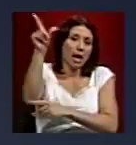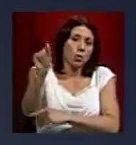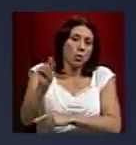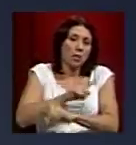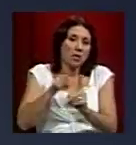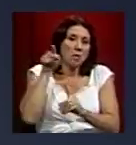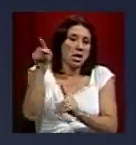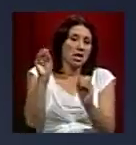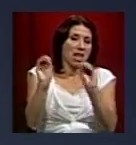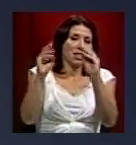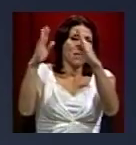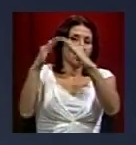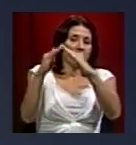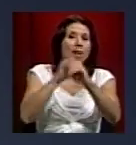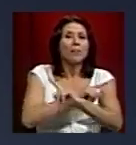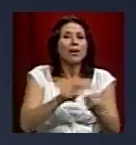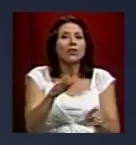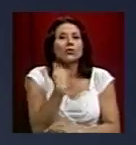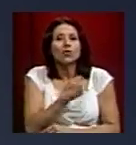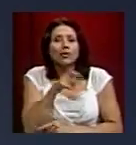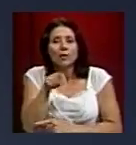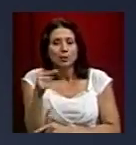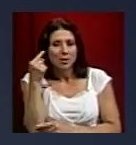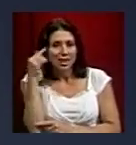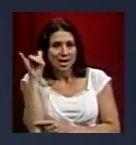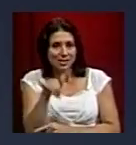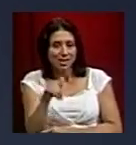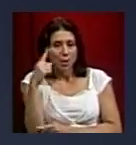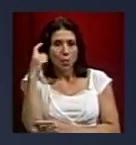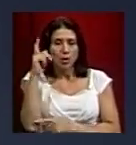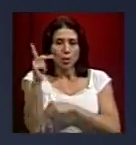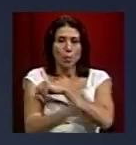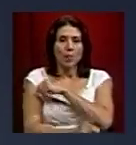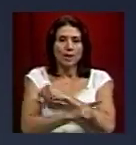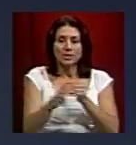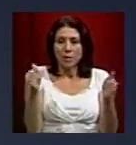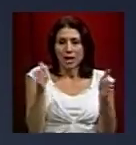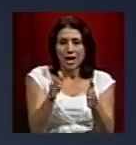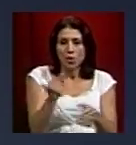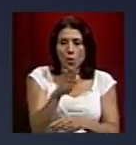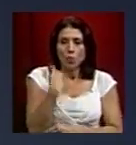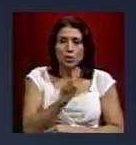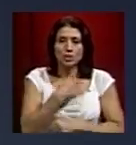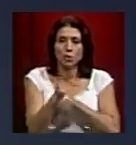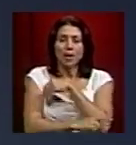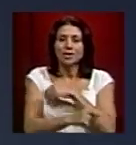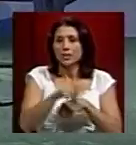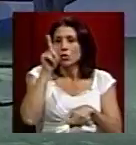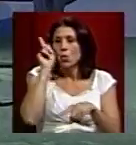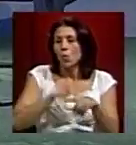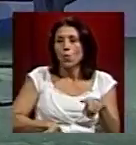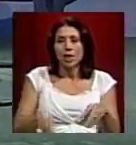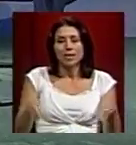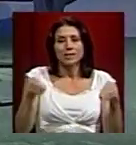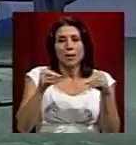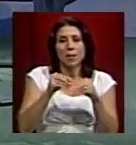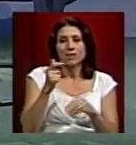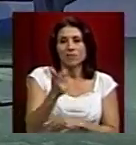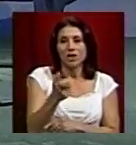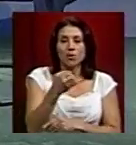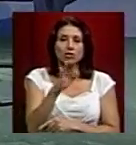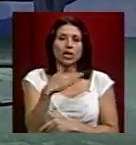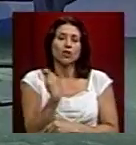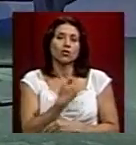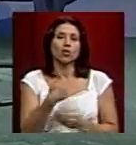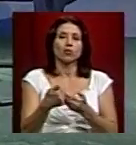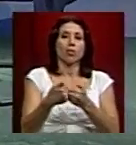allá. Pero así debemos pensar, porque un país pequeño como el nuestro no puede ser más rico si nos aislamos